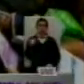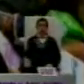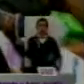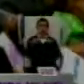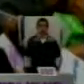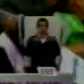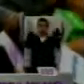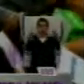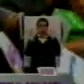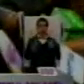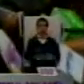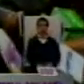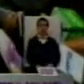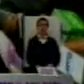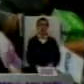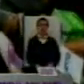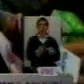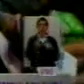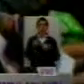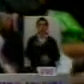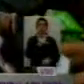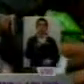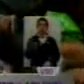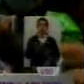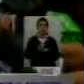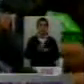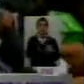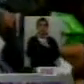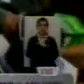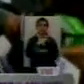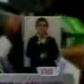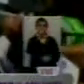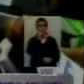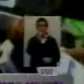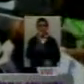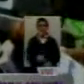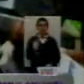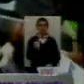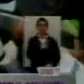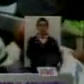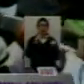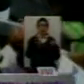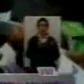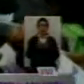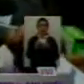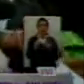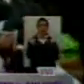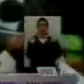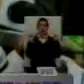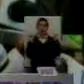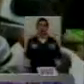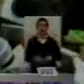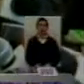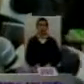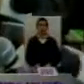que nos permita generar una serie de medidas que hagan que la inversión fluya. Si podemos invertir nosotros el doble o el triple, pues lo vamos a invertir, porque el